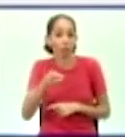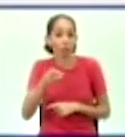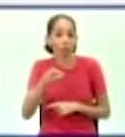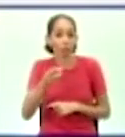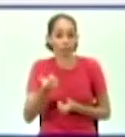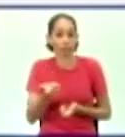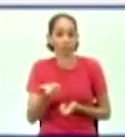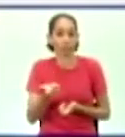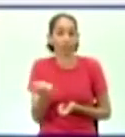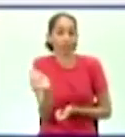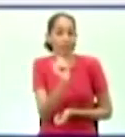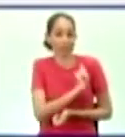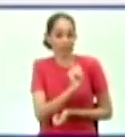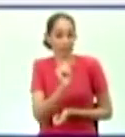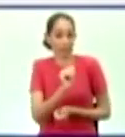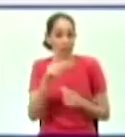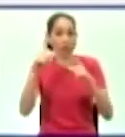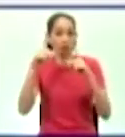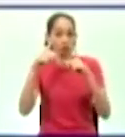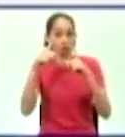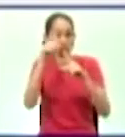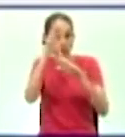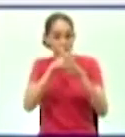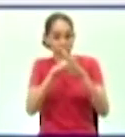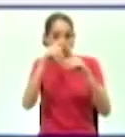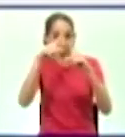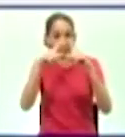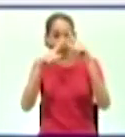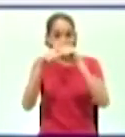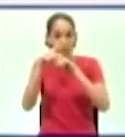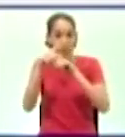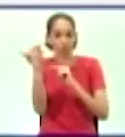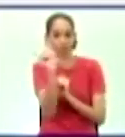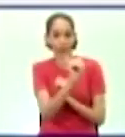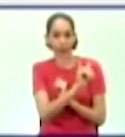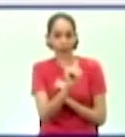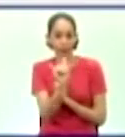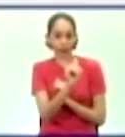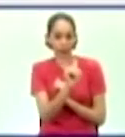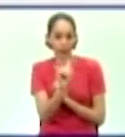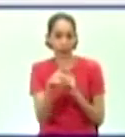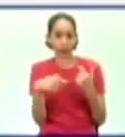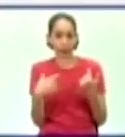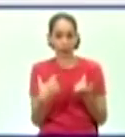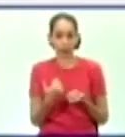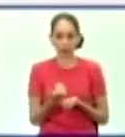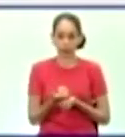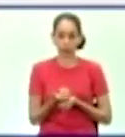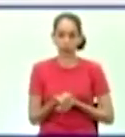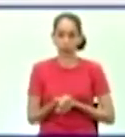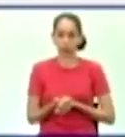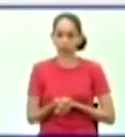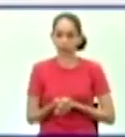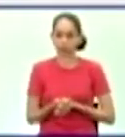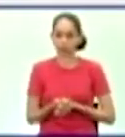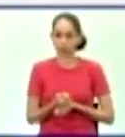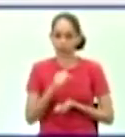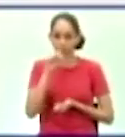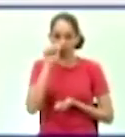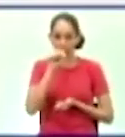también es isósceles. ¿Quién es la base? El lado QP. Por tanto, el